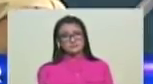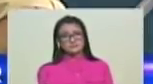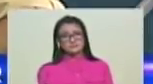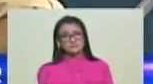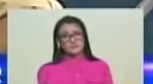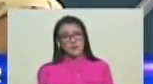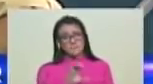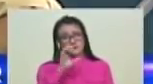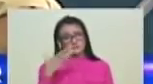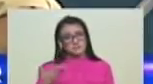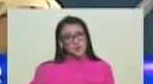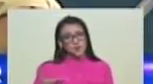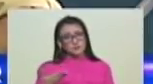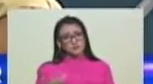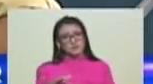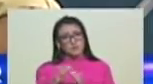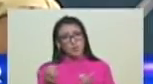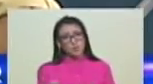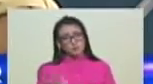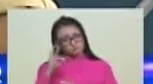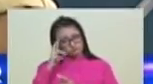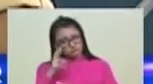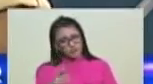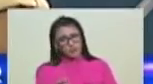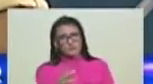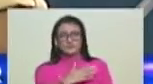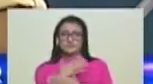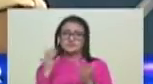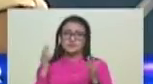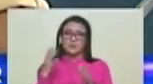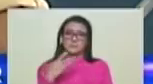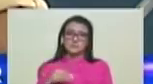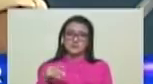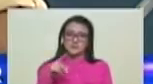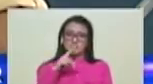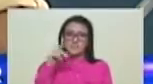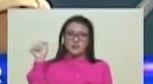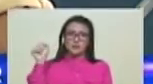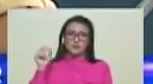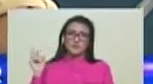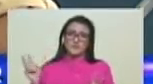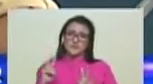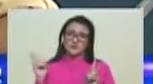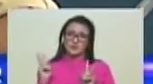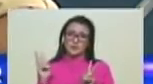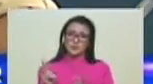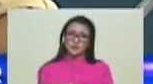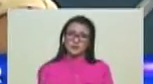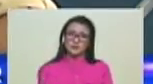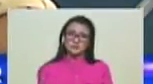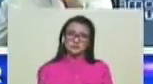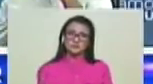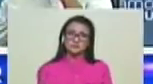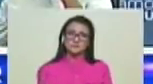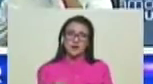Países muy importantes del mundo entero ya han reconocido y felicitado al presidente Maduro por la victoria electoral de ayer, 20 de